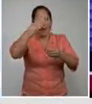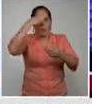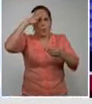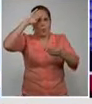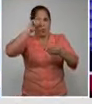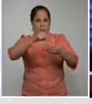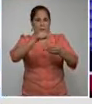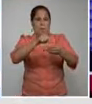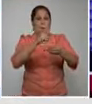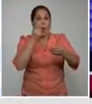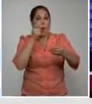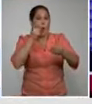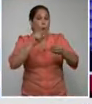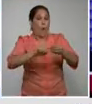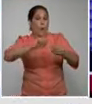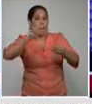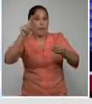fin.